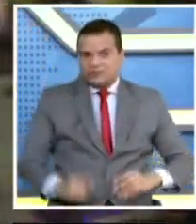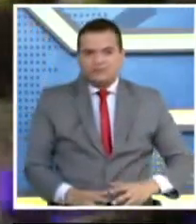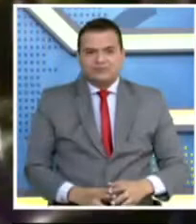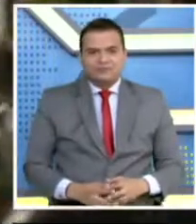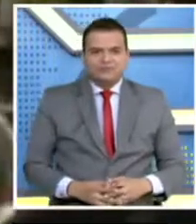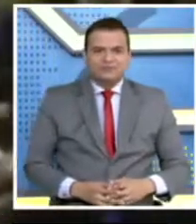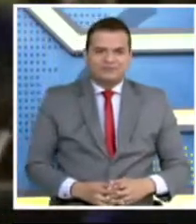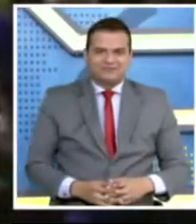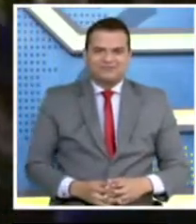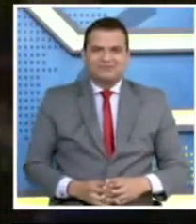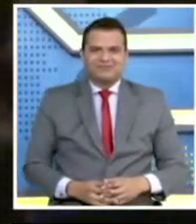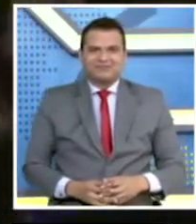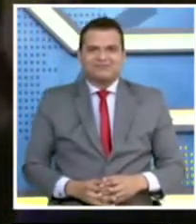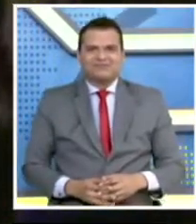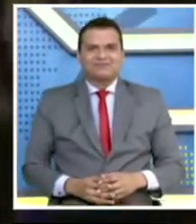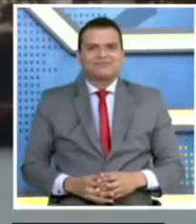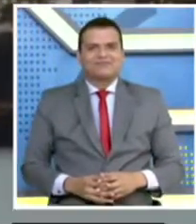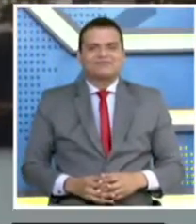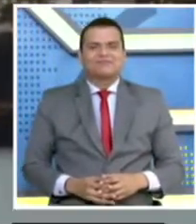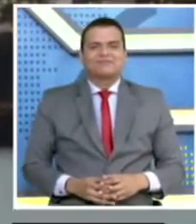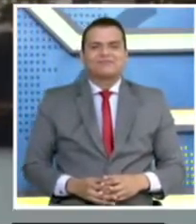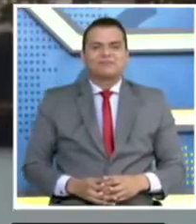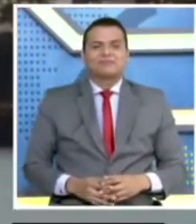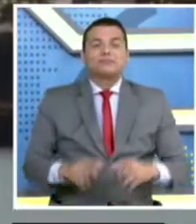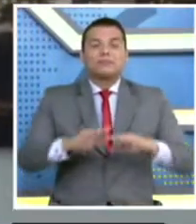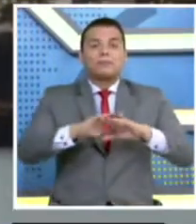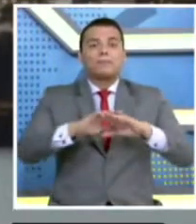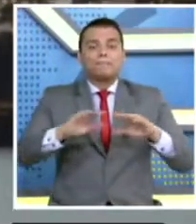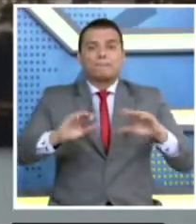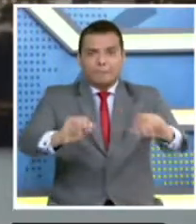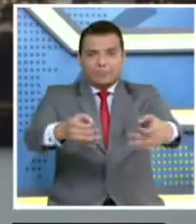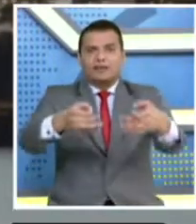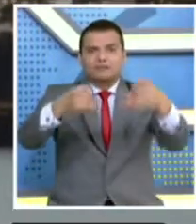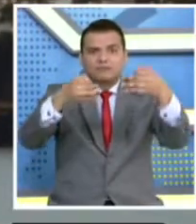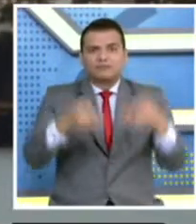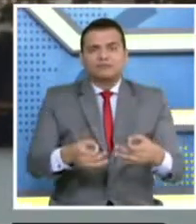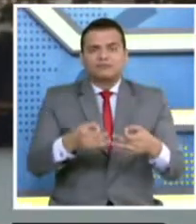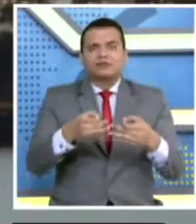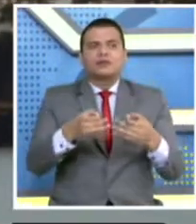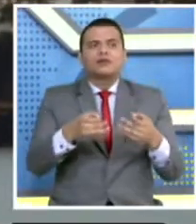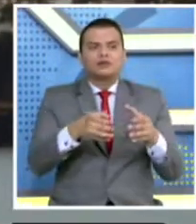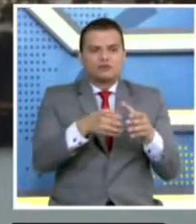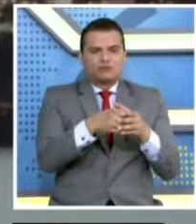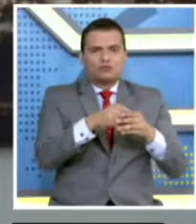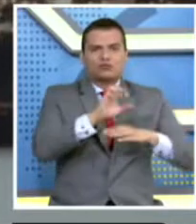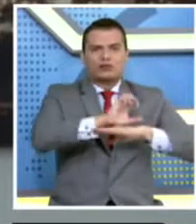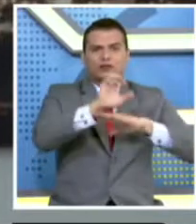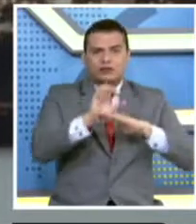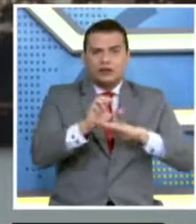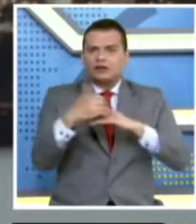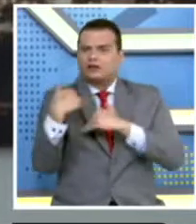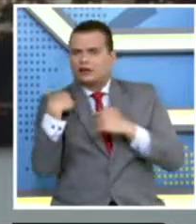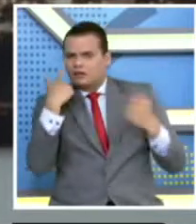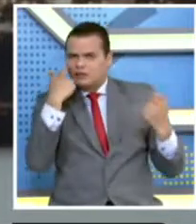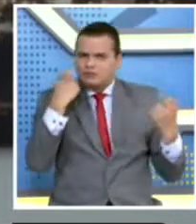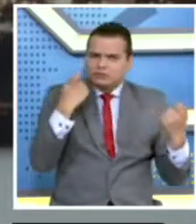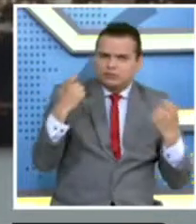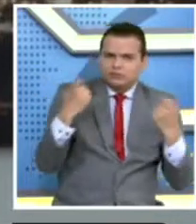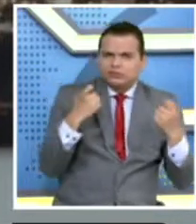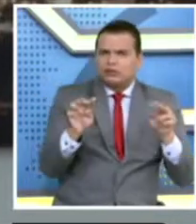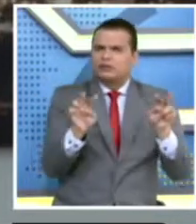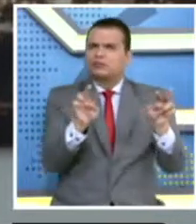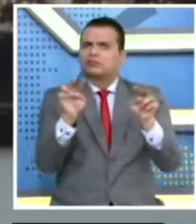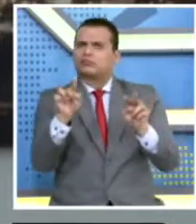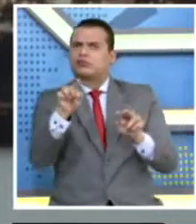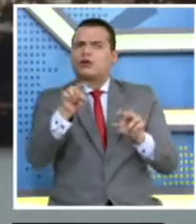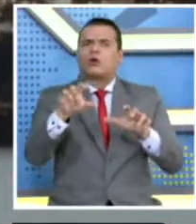hechos, ese plan de choque implicará unas acciones policiales interinstitucionales también con el ejército y con otras entidades que prestan servicios de